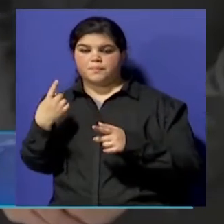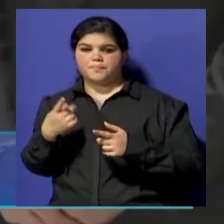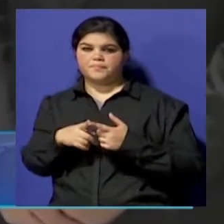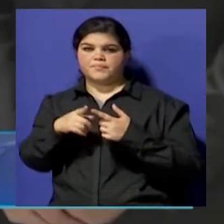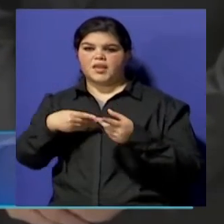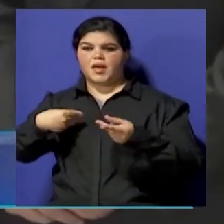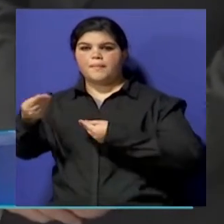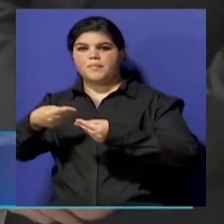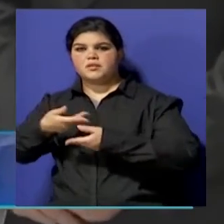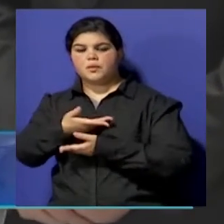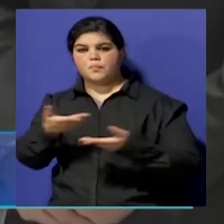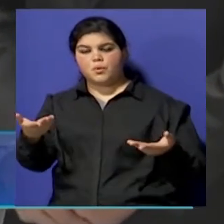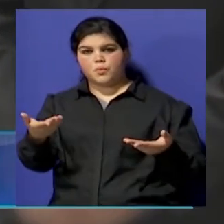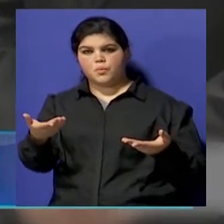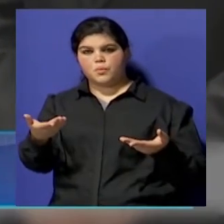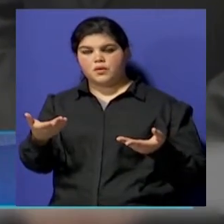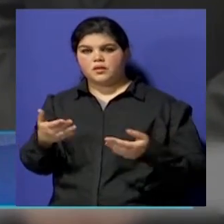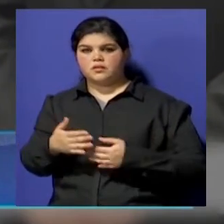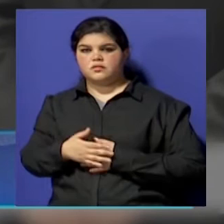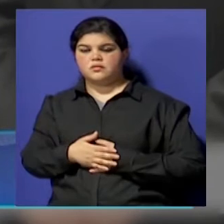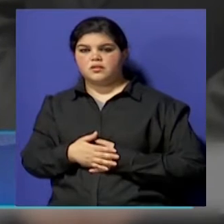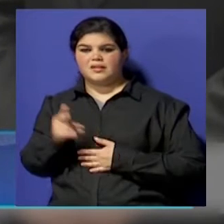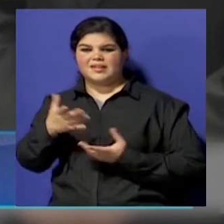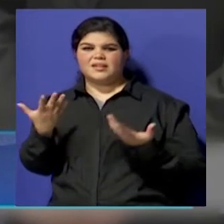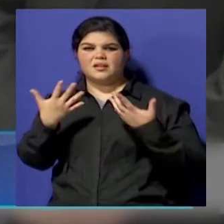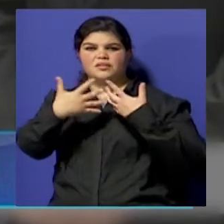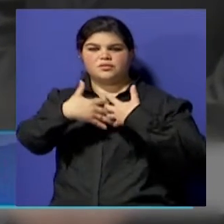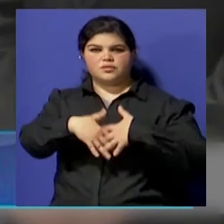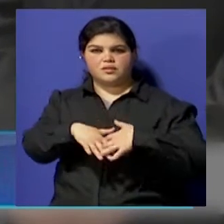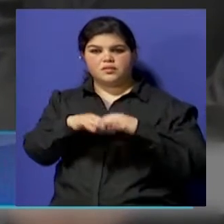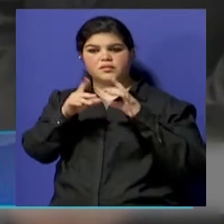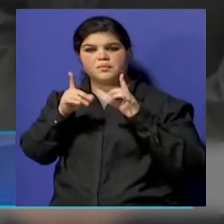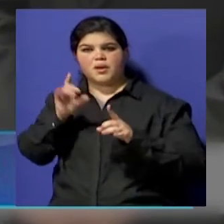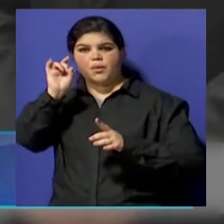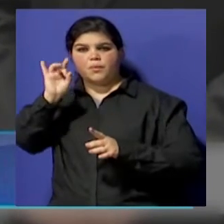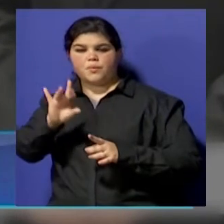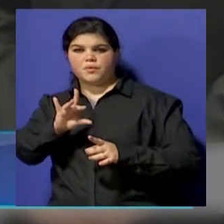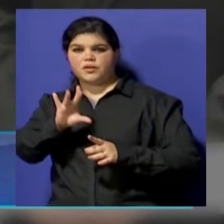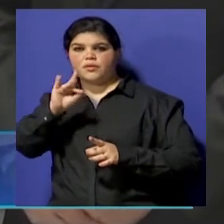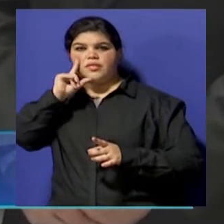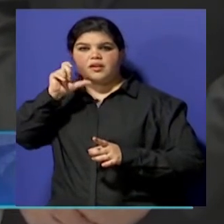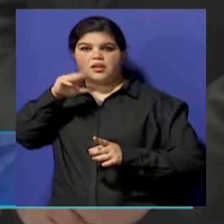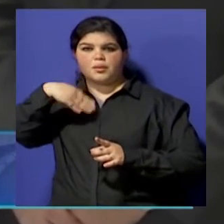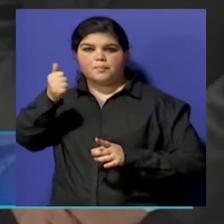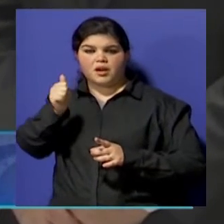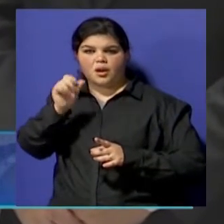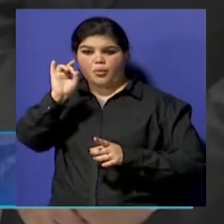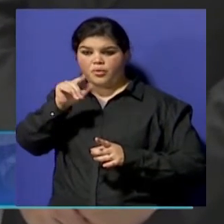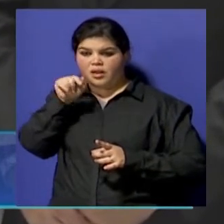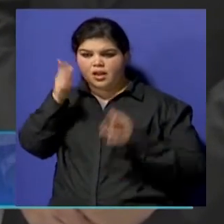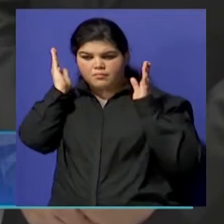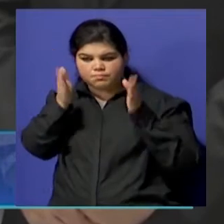empresas públicas, ha vinculado no solamente a Dilma, estaba en la mira, sino a muchos